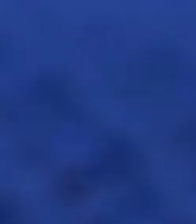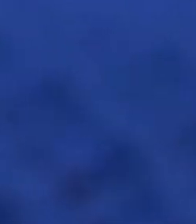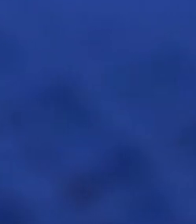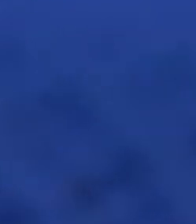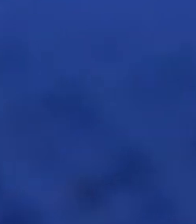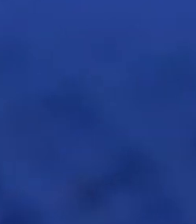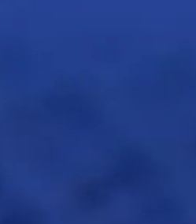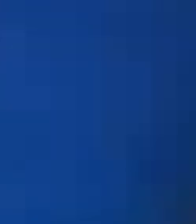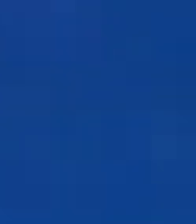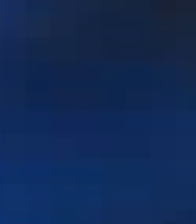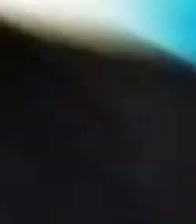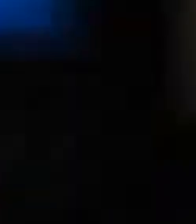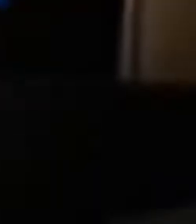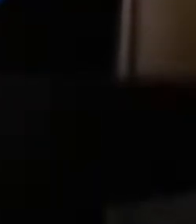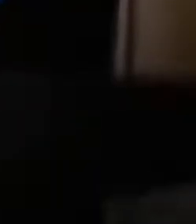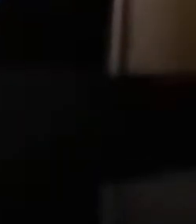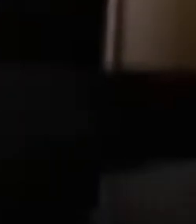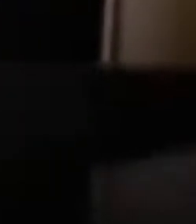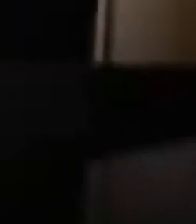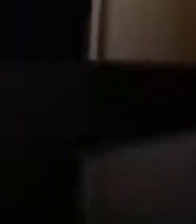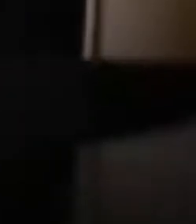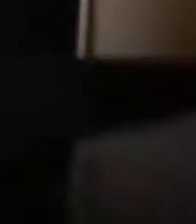trabajar, quédate en casa.